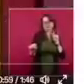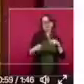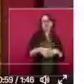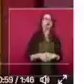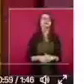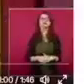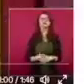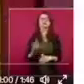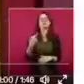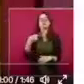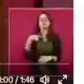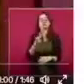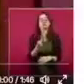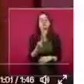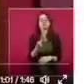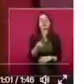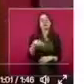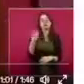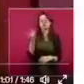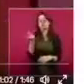pero López Dóriga